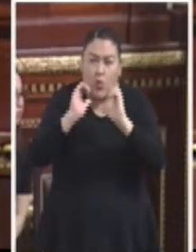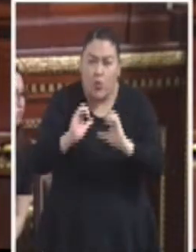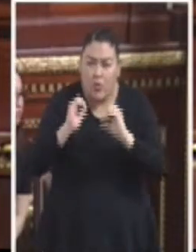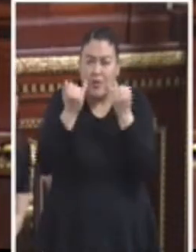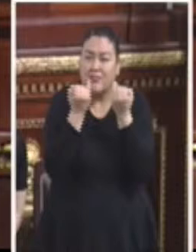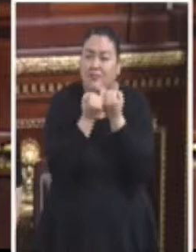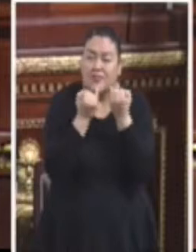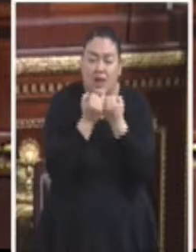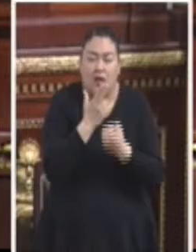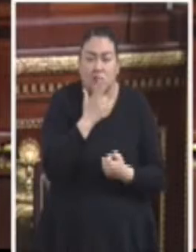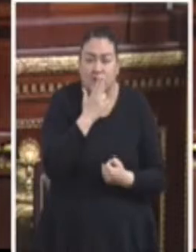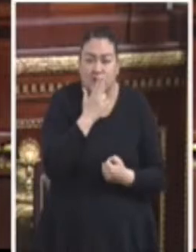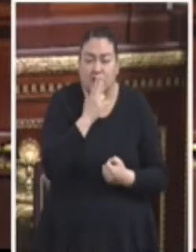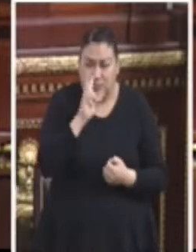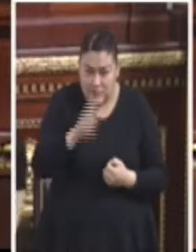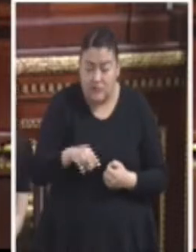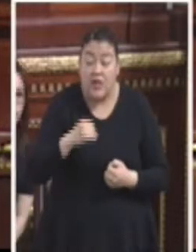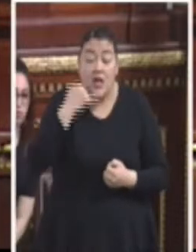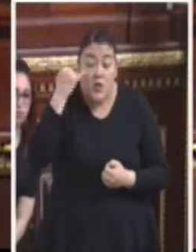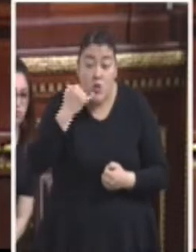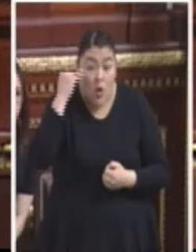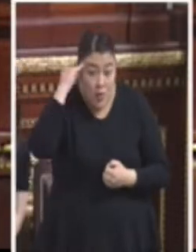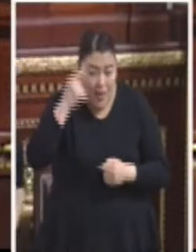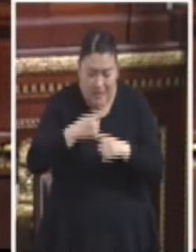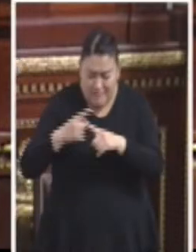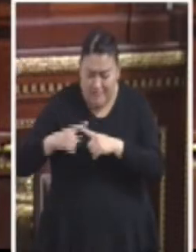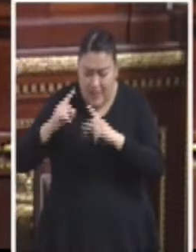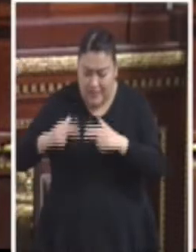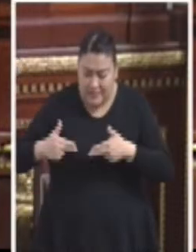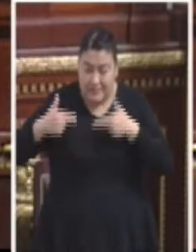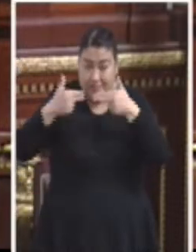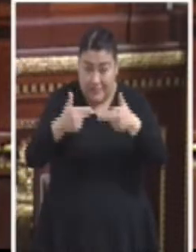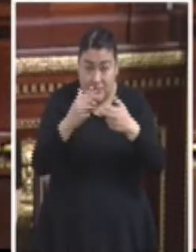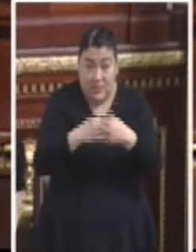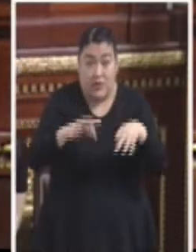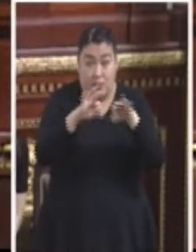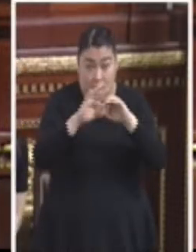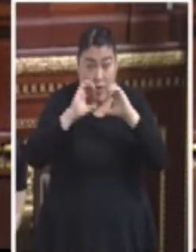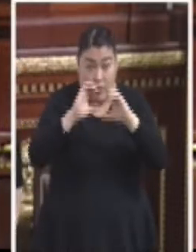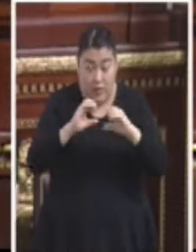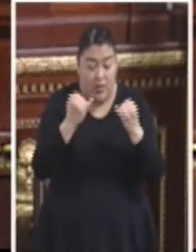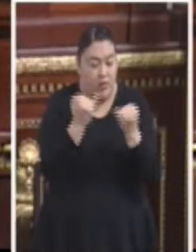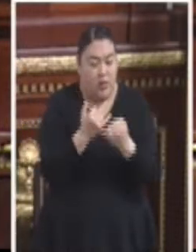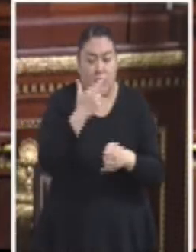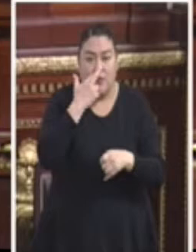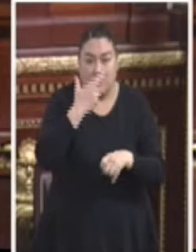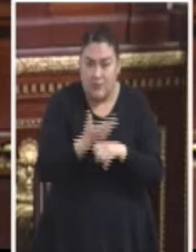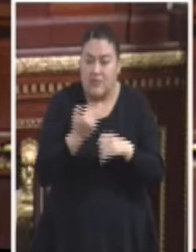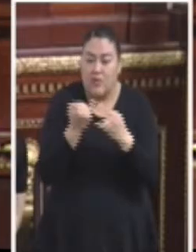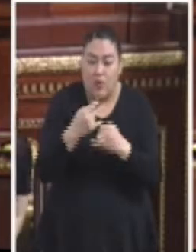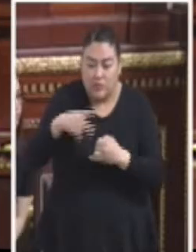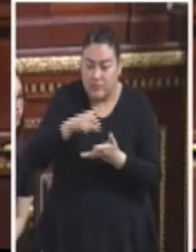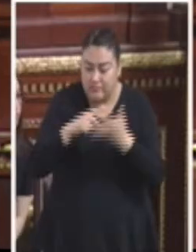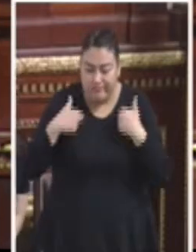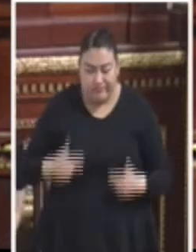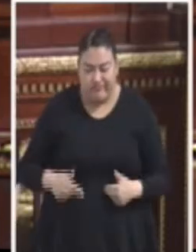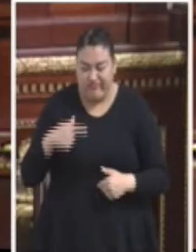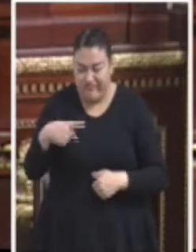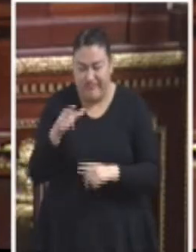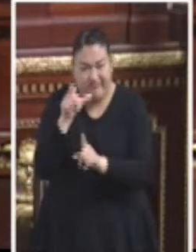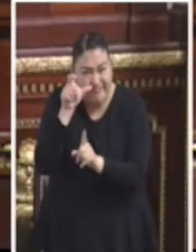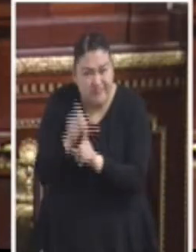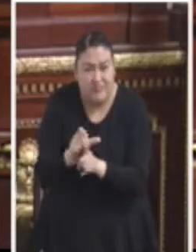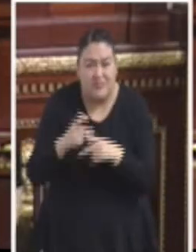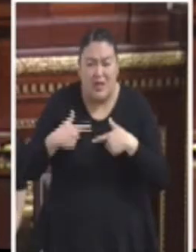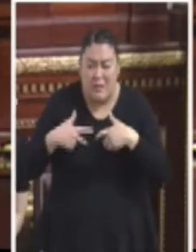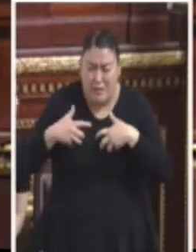no solo uno de los patrimonios culturales más importantes de nuestro país, sino de defender y proteger los derechos fundamentales de